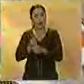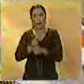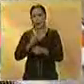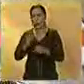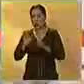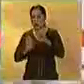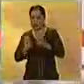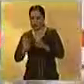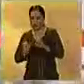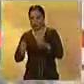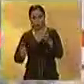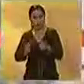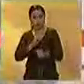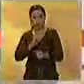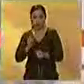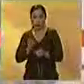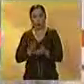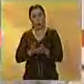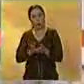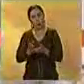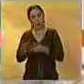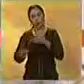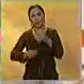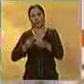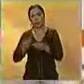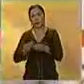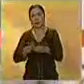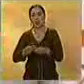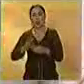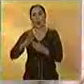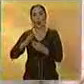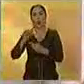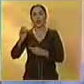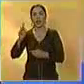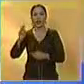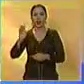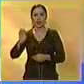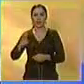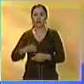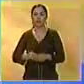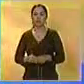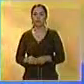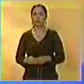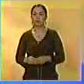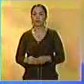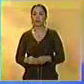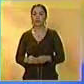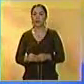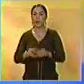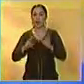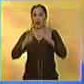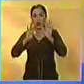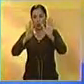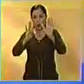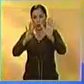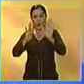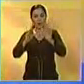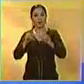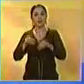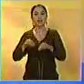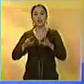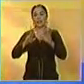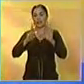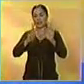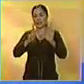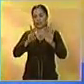la revisión de vehículos. Estas se seguirán llevando a cabo en el Terminal de Oriente. Bueno, y de las nueve siete maravillas, tres de